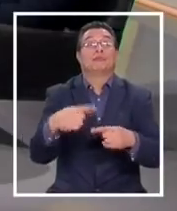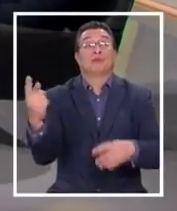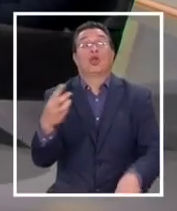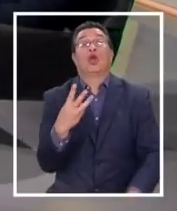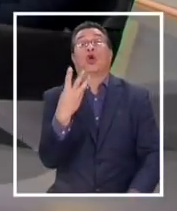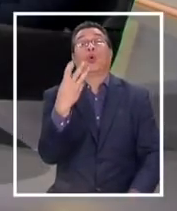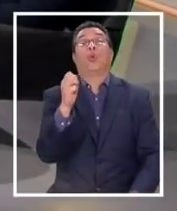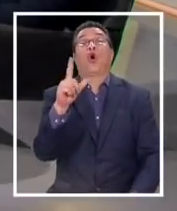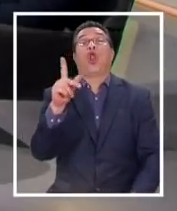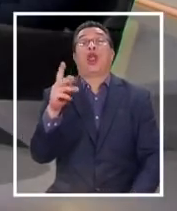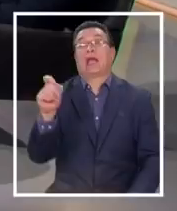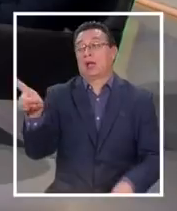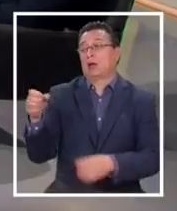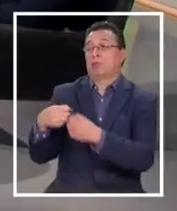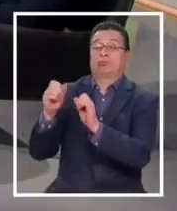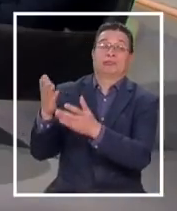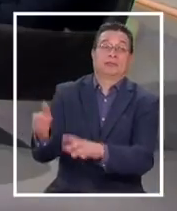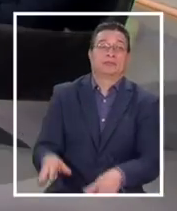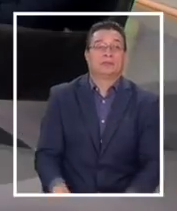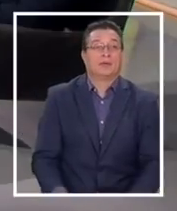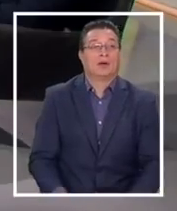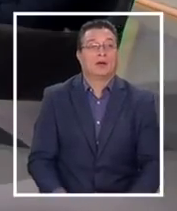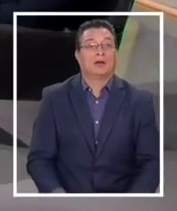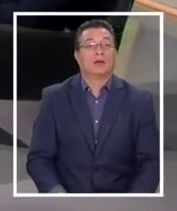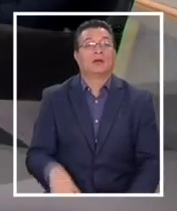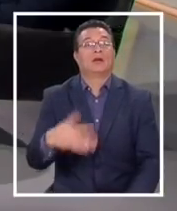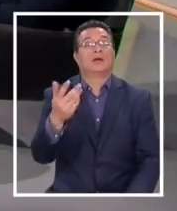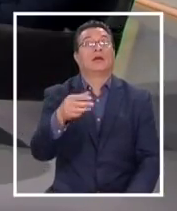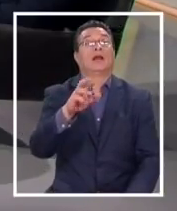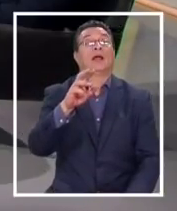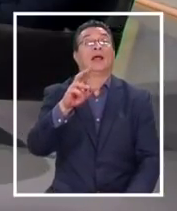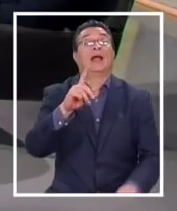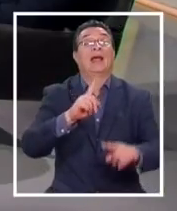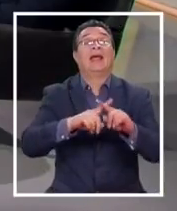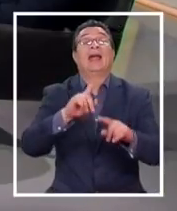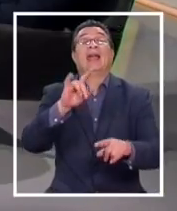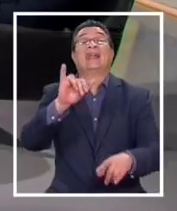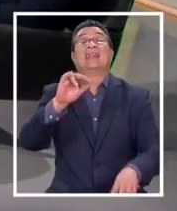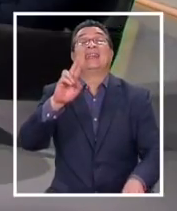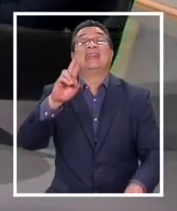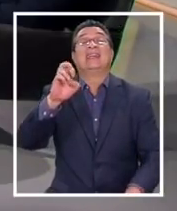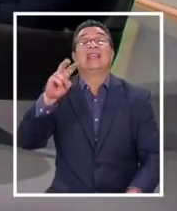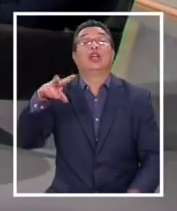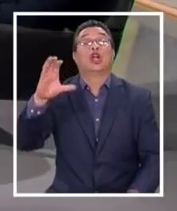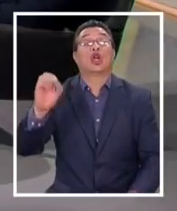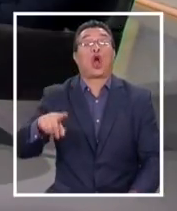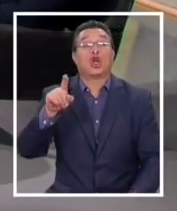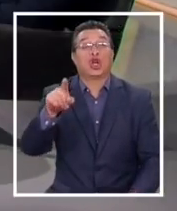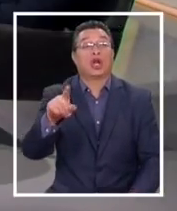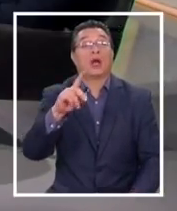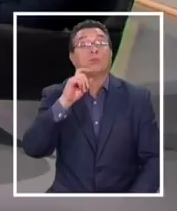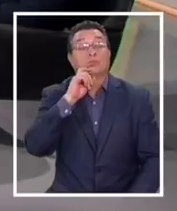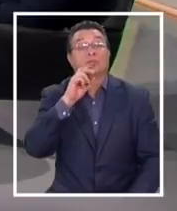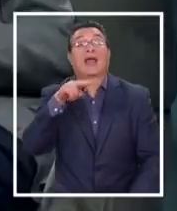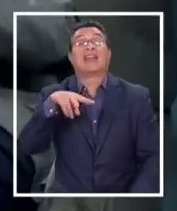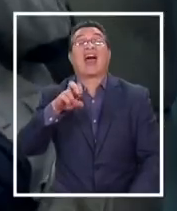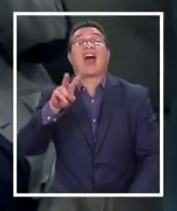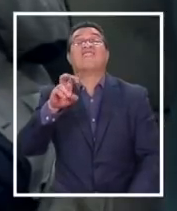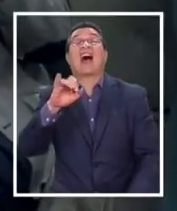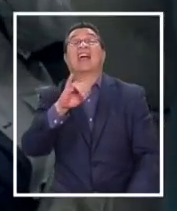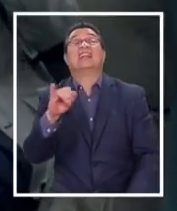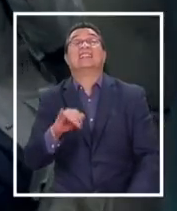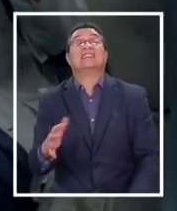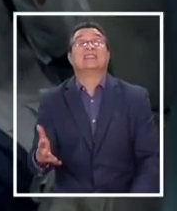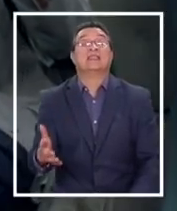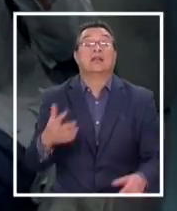Walker. Mónica Rincón, o sea, Jimena Rincón, Jimena Rincón le gana no, a Paula Narváez. No, la pregunta es